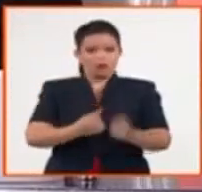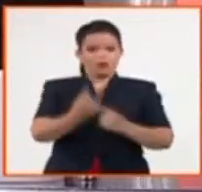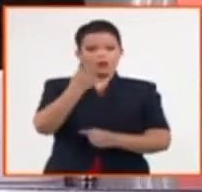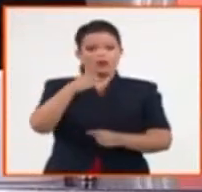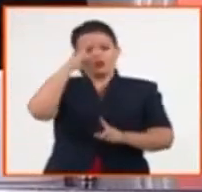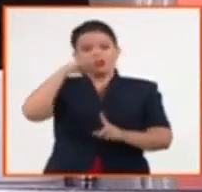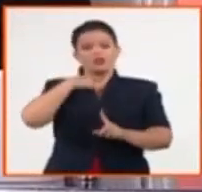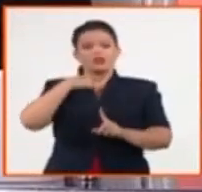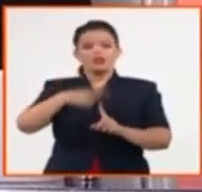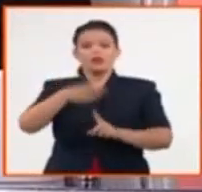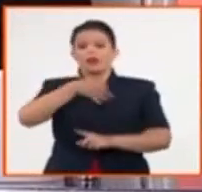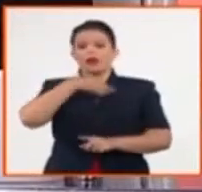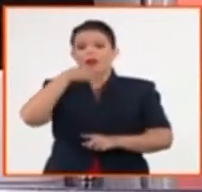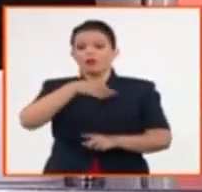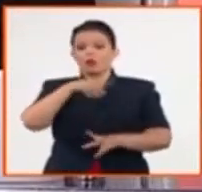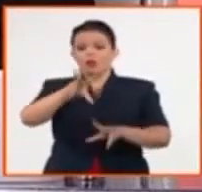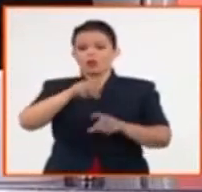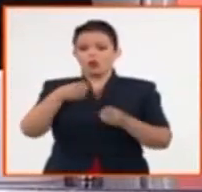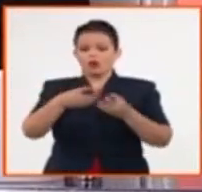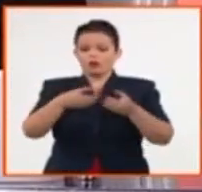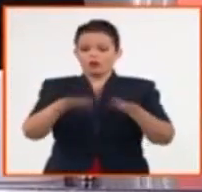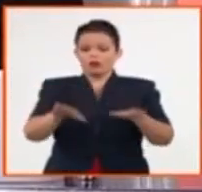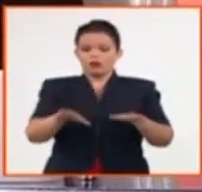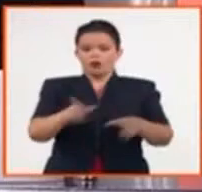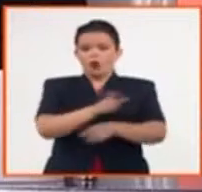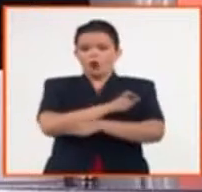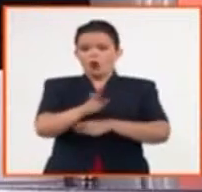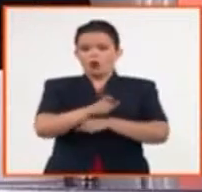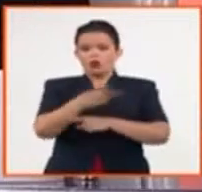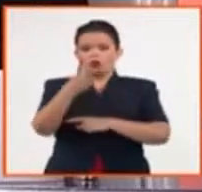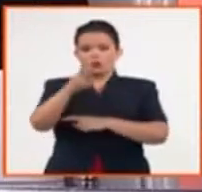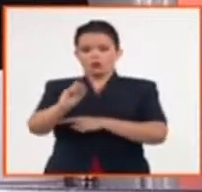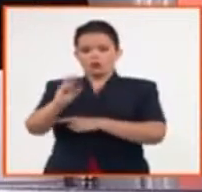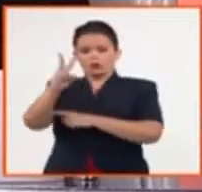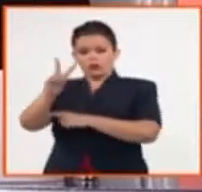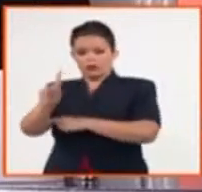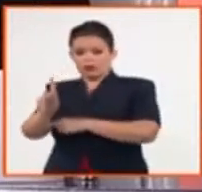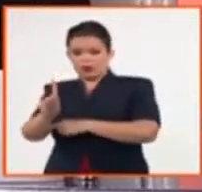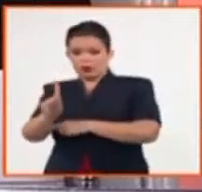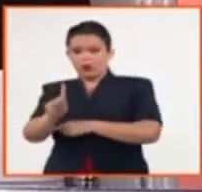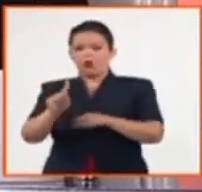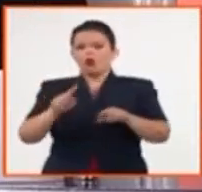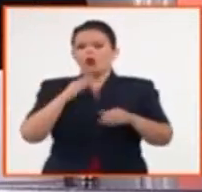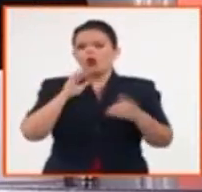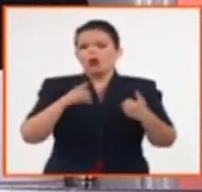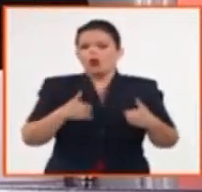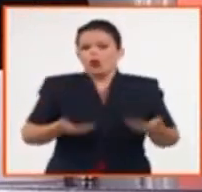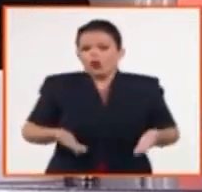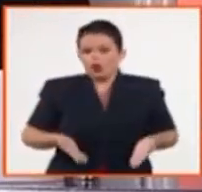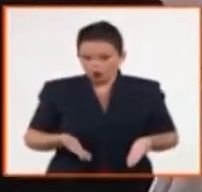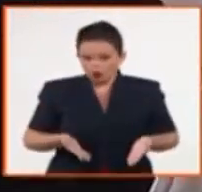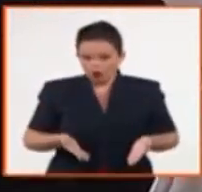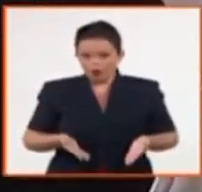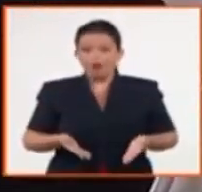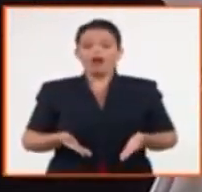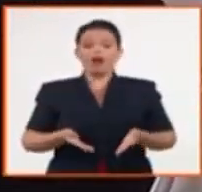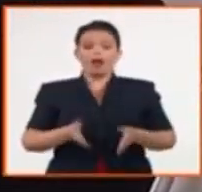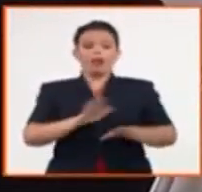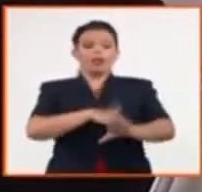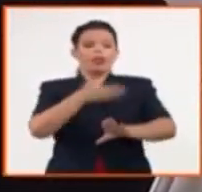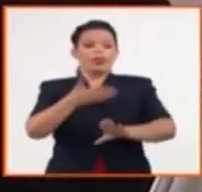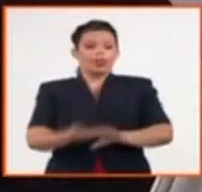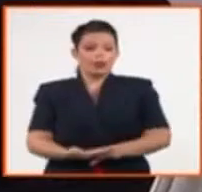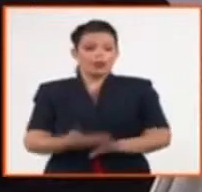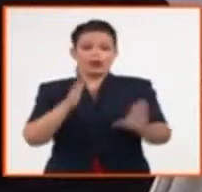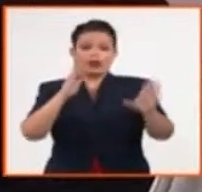escolar 2021 sería una vez concluida la campaña de vacunación. Como bien se conoce, se